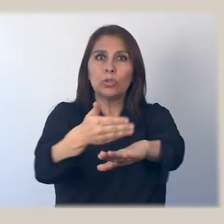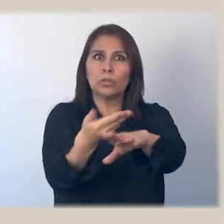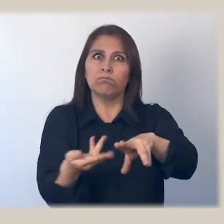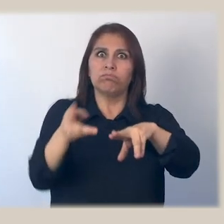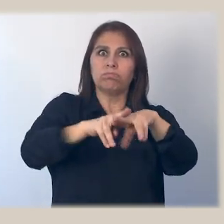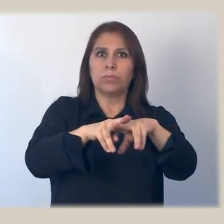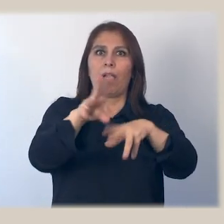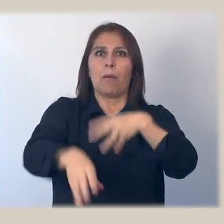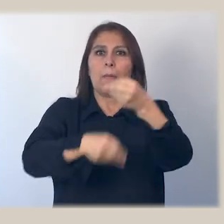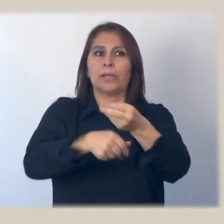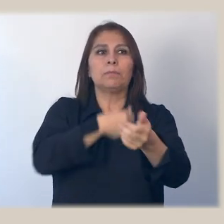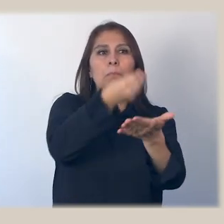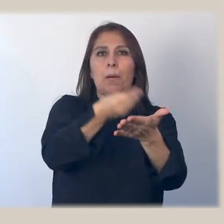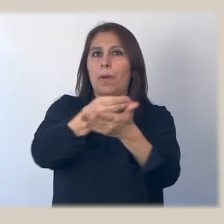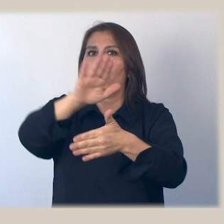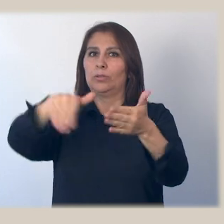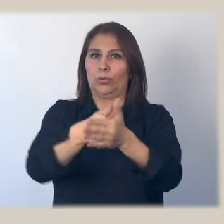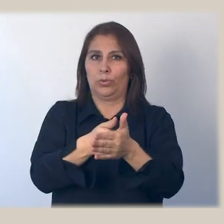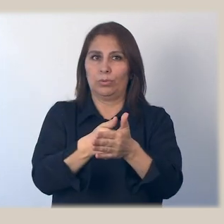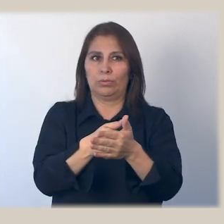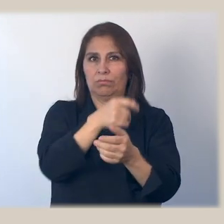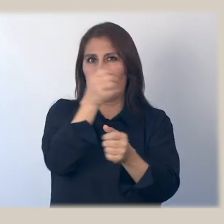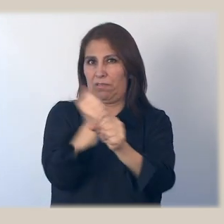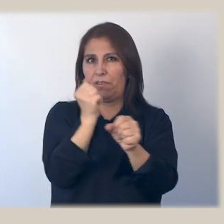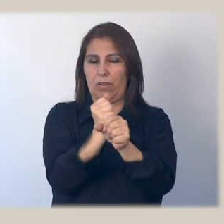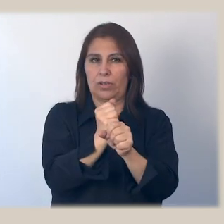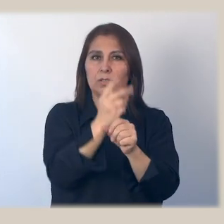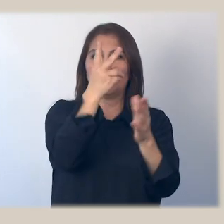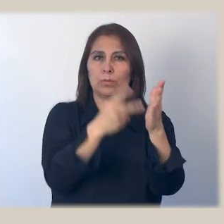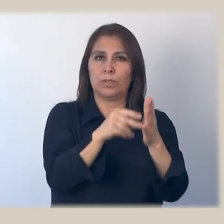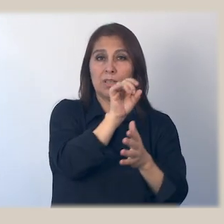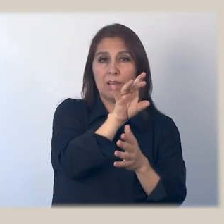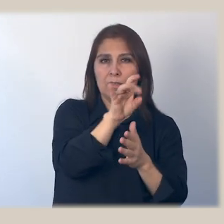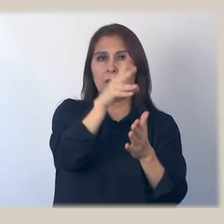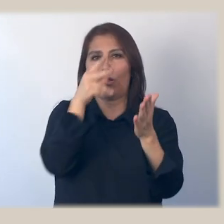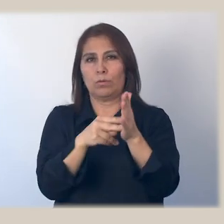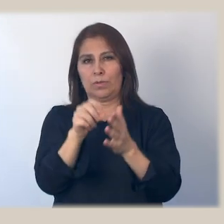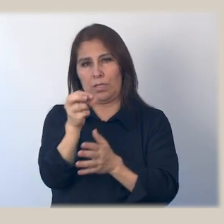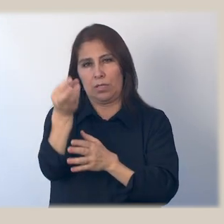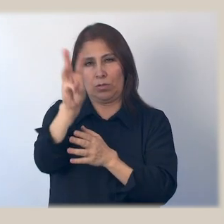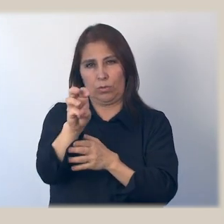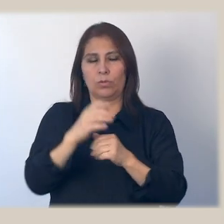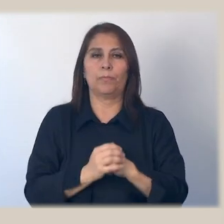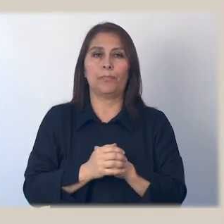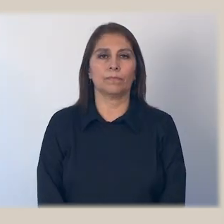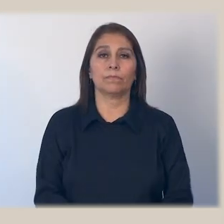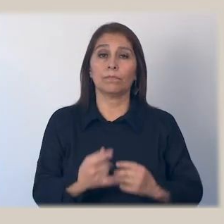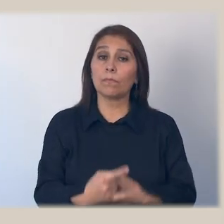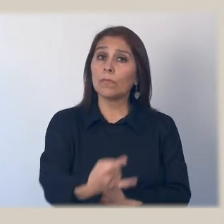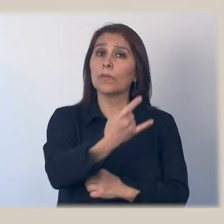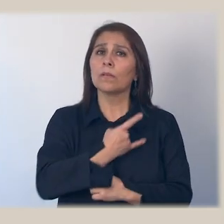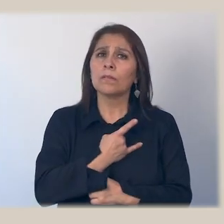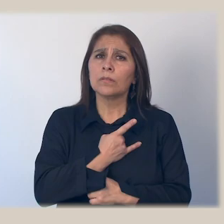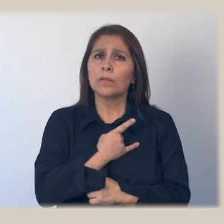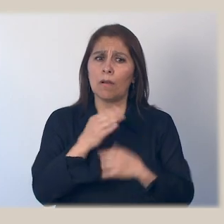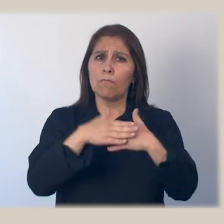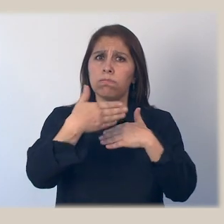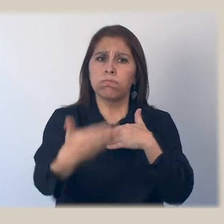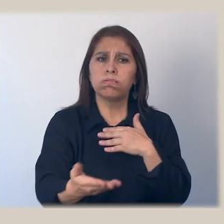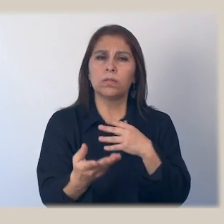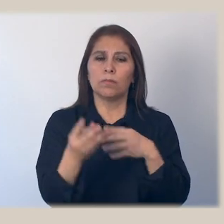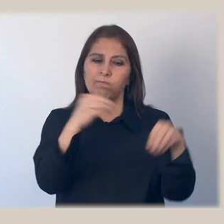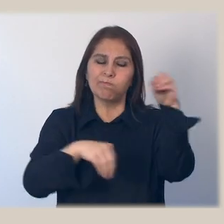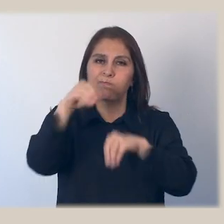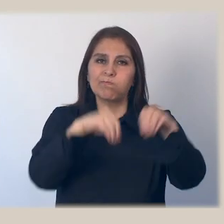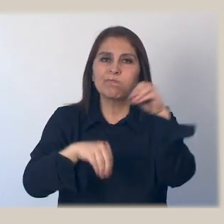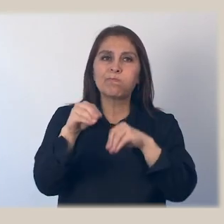15.900 millones, incluida la nómina, en el periodo 2015-2018. La universidad avanzó en la construcción de